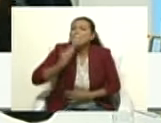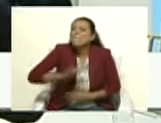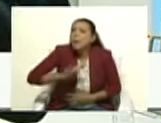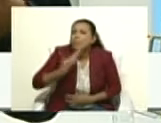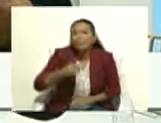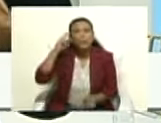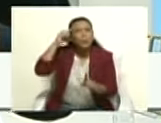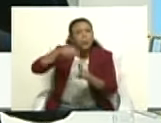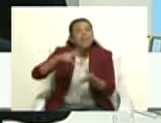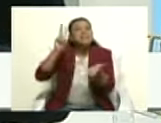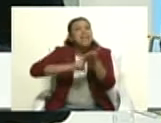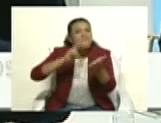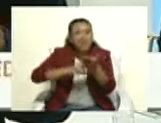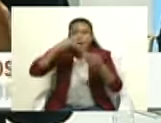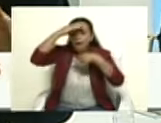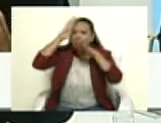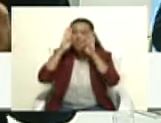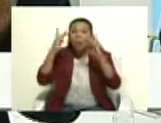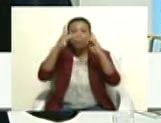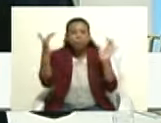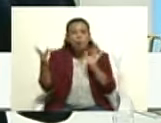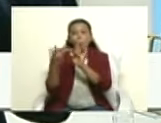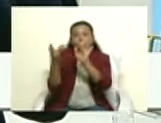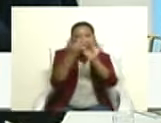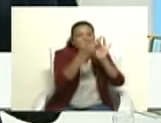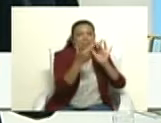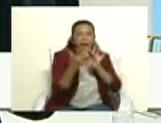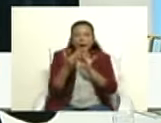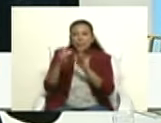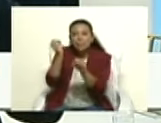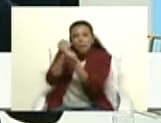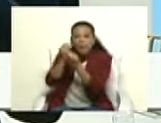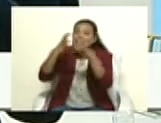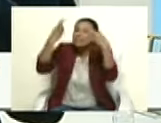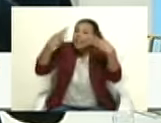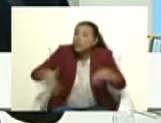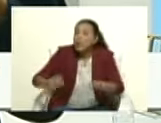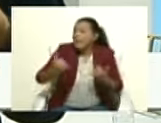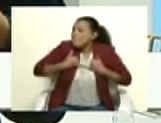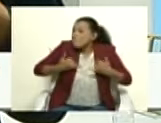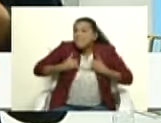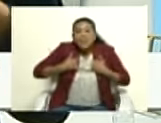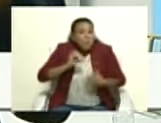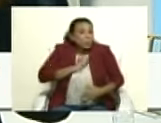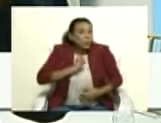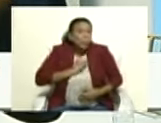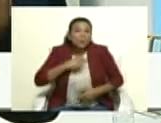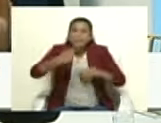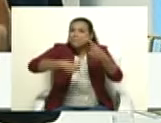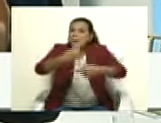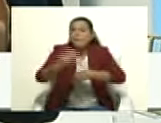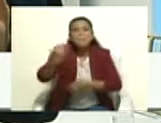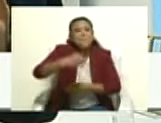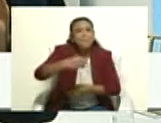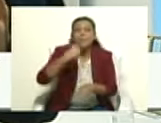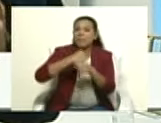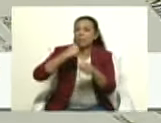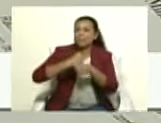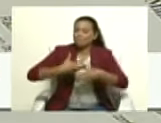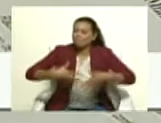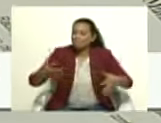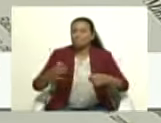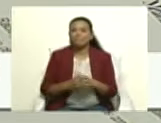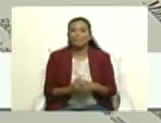para ello, para verdaderamente tender los puentes que nos permitan que esa labor que es natural en nosotros se convierta cada vez en una labor mucho más